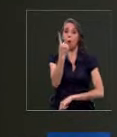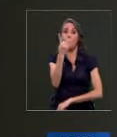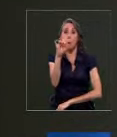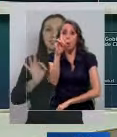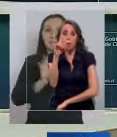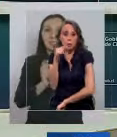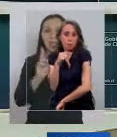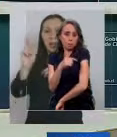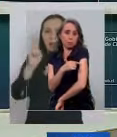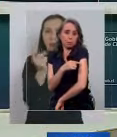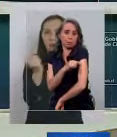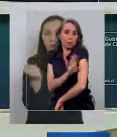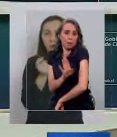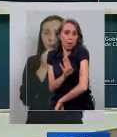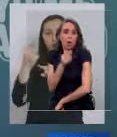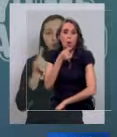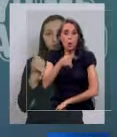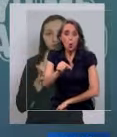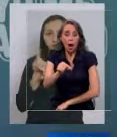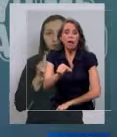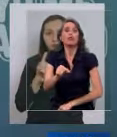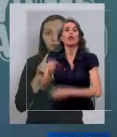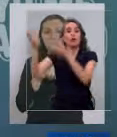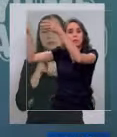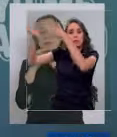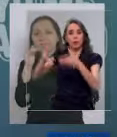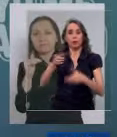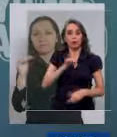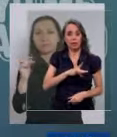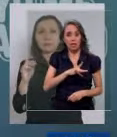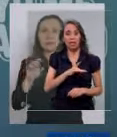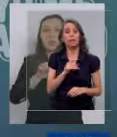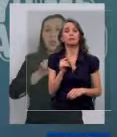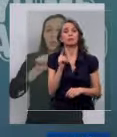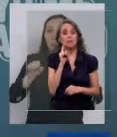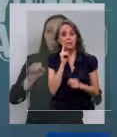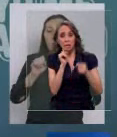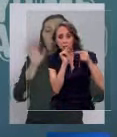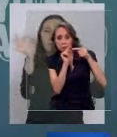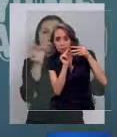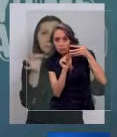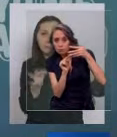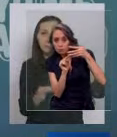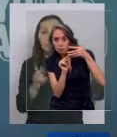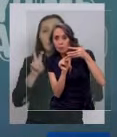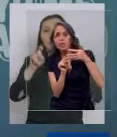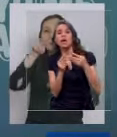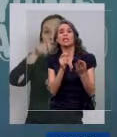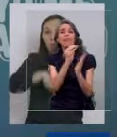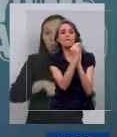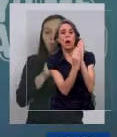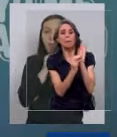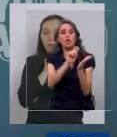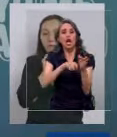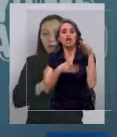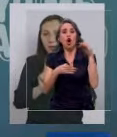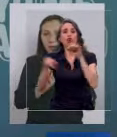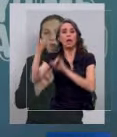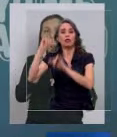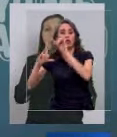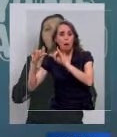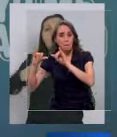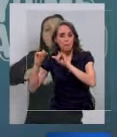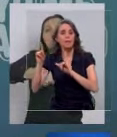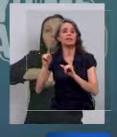que pronto llegaría aquí le se están fijando algunos elementos que tienen que ver con el contrato y con algunos